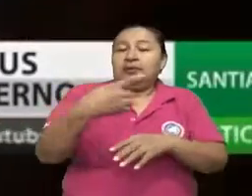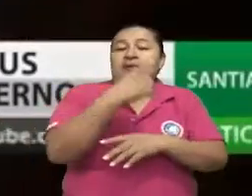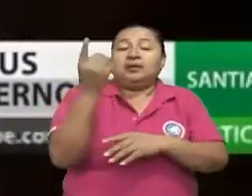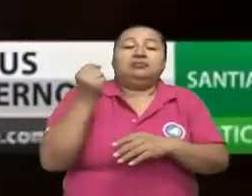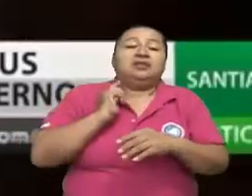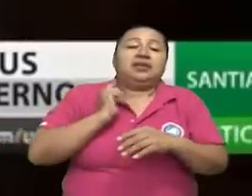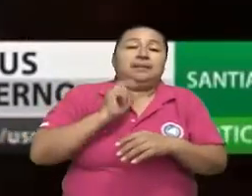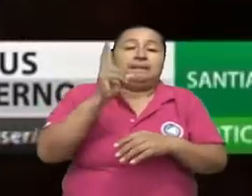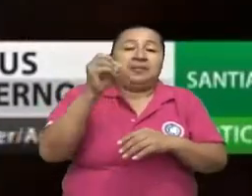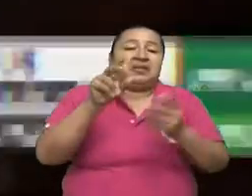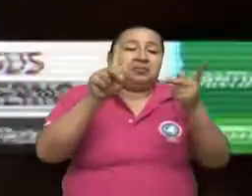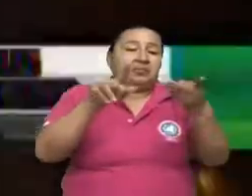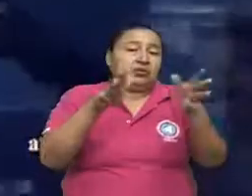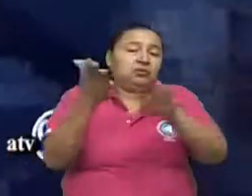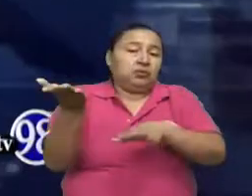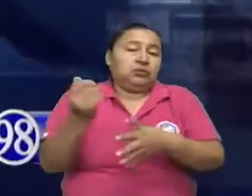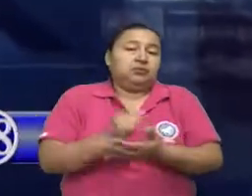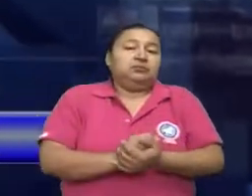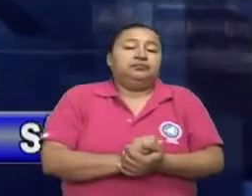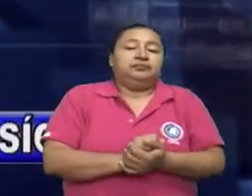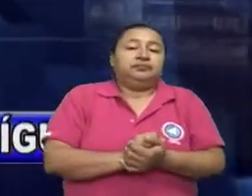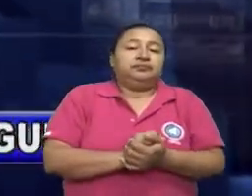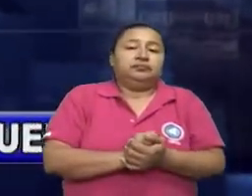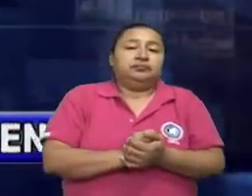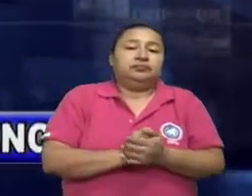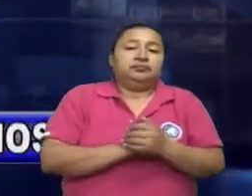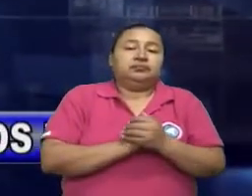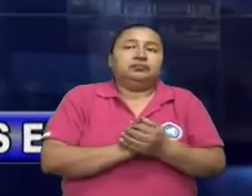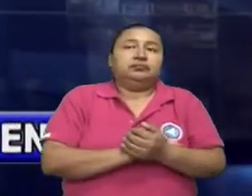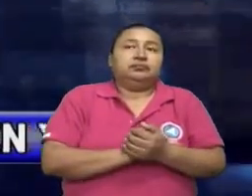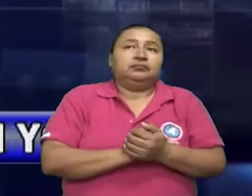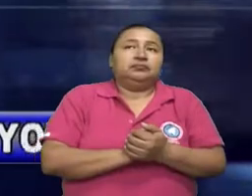una veintena de fallecidos.